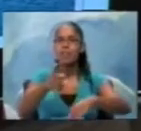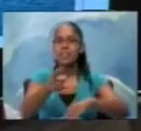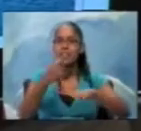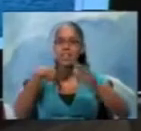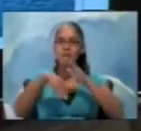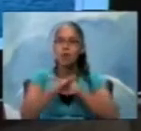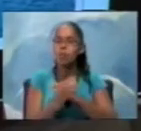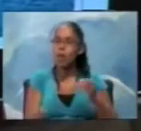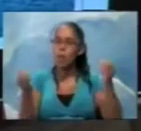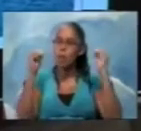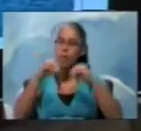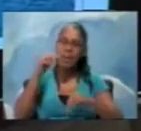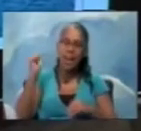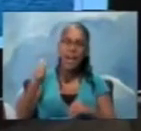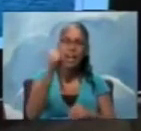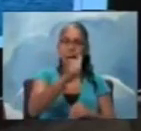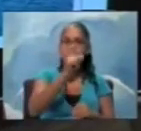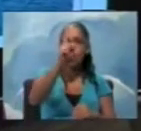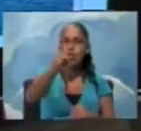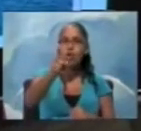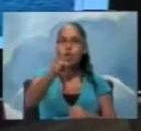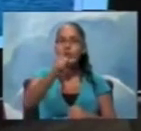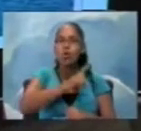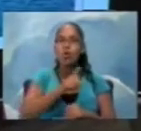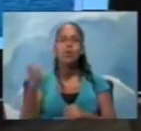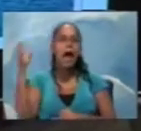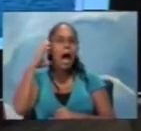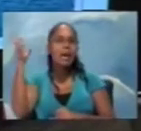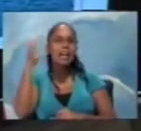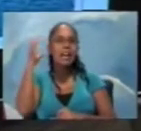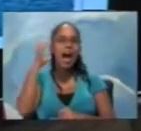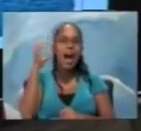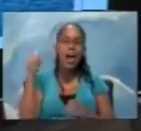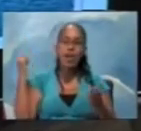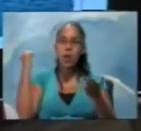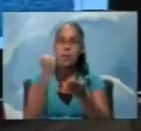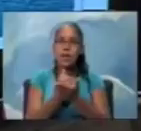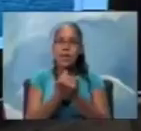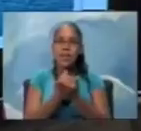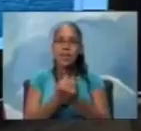vamos a poner a cada barco una radio.